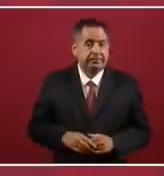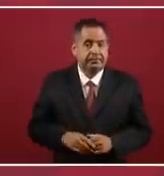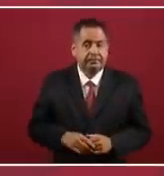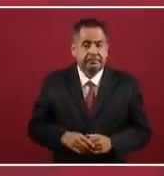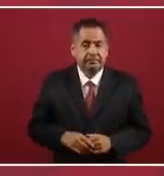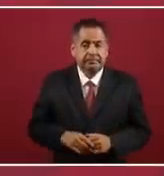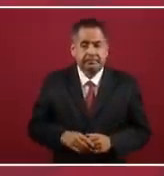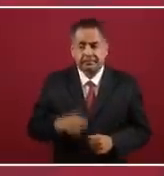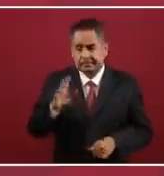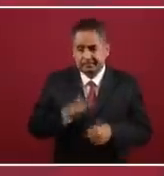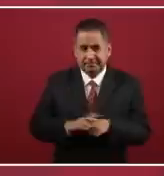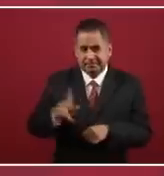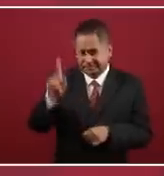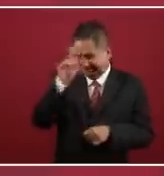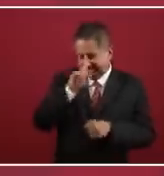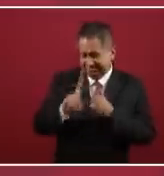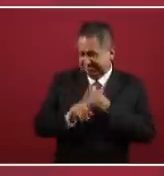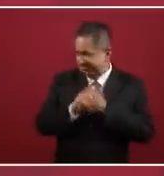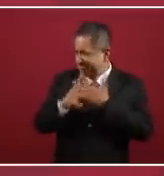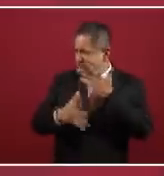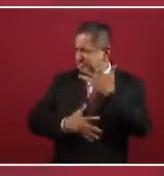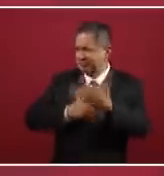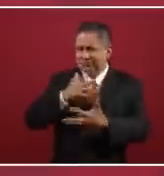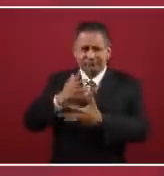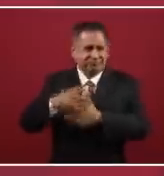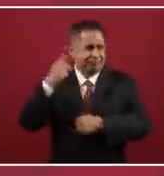de mayor violencia